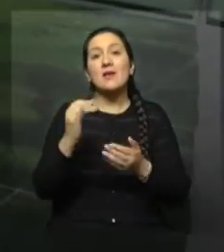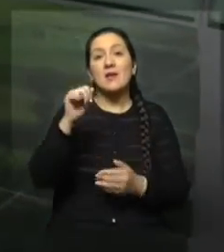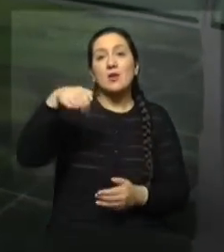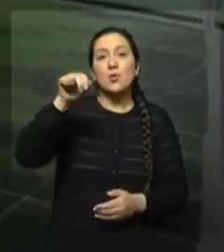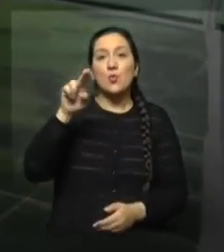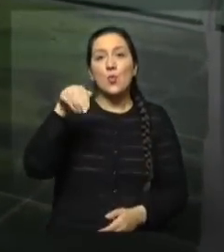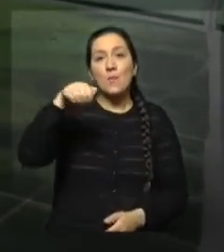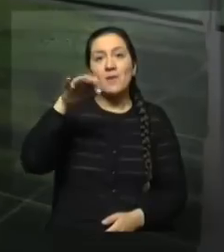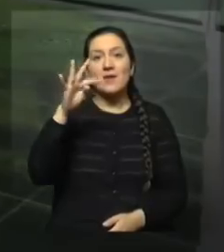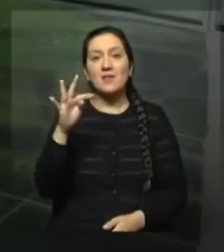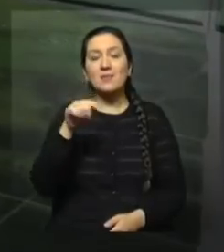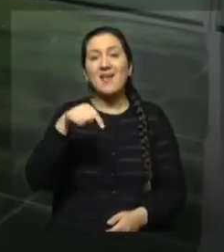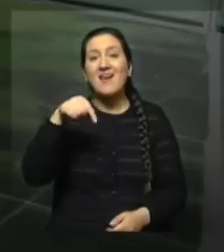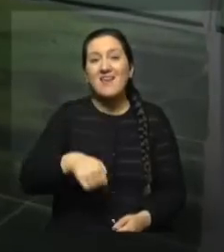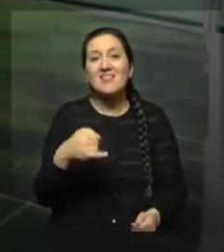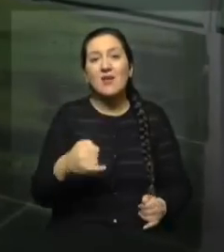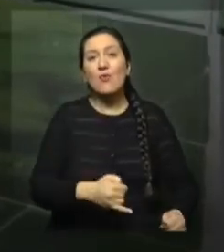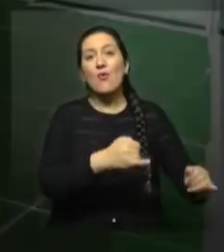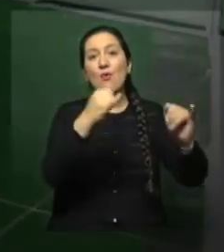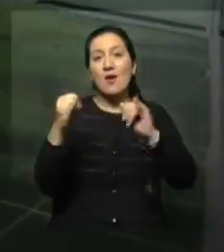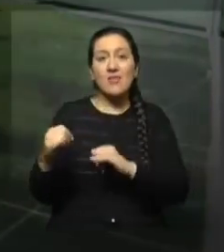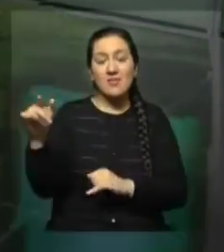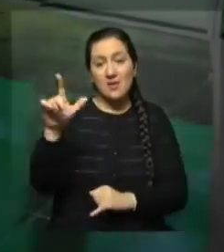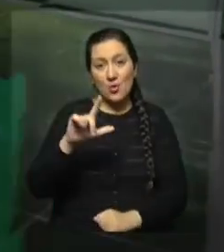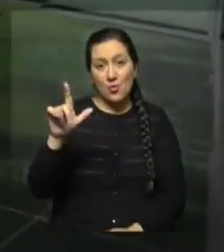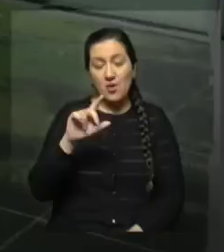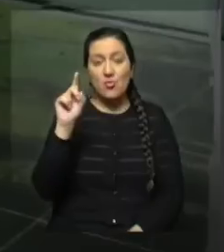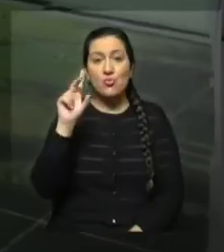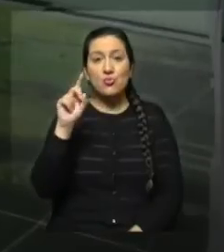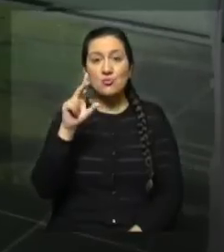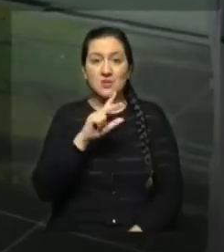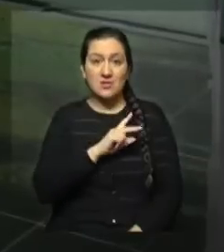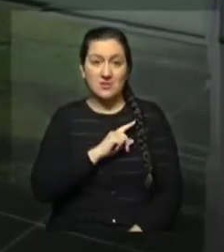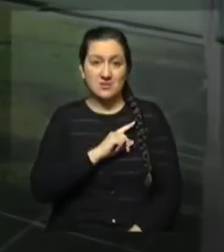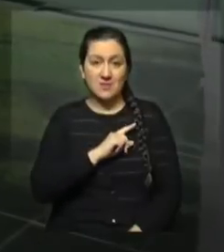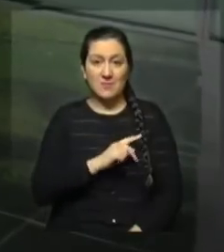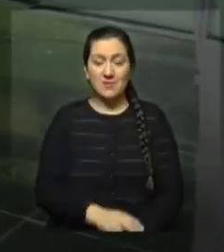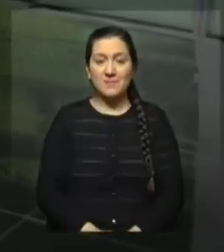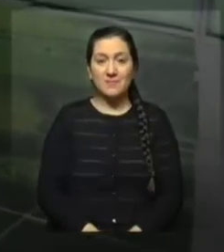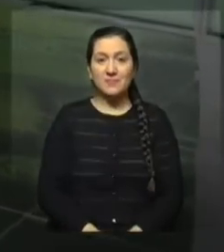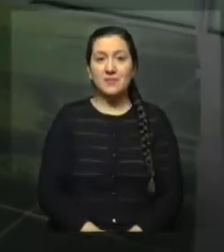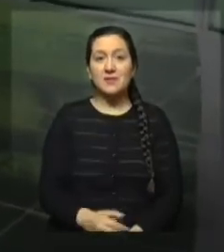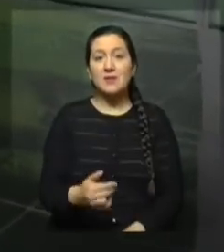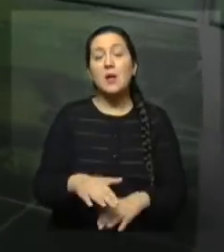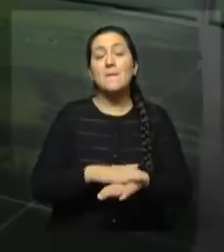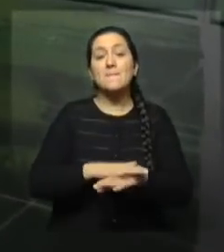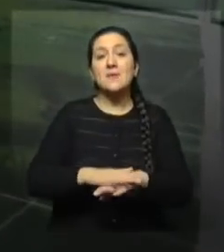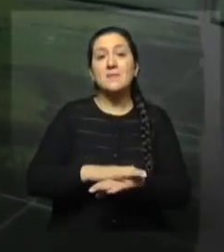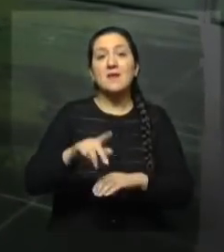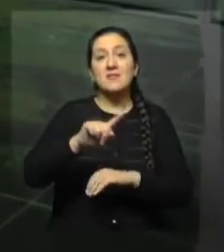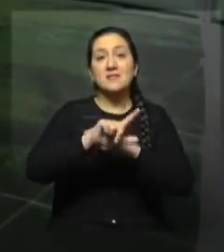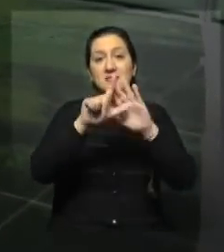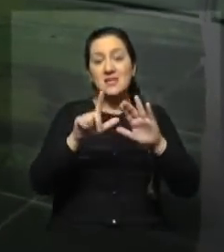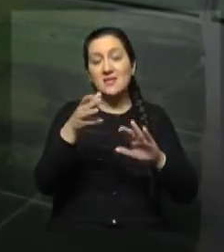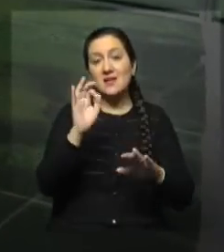inumet para esta jornada de lunes 12 de diciembre que tenía previsto una mínima de 17 como decíamos